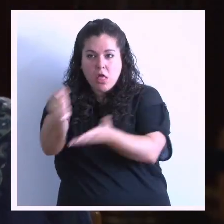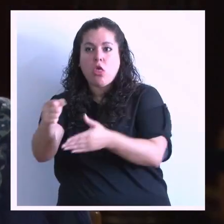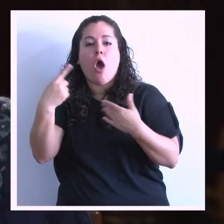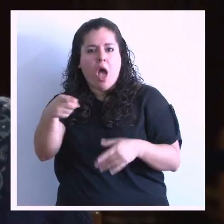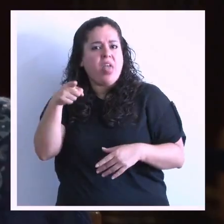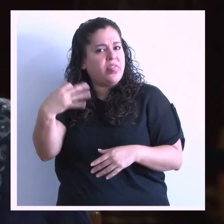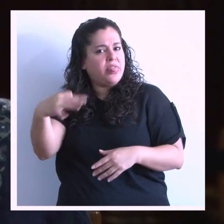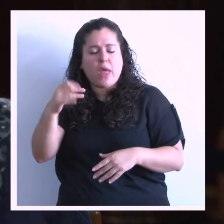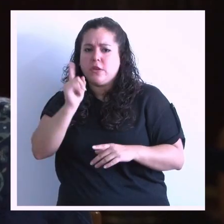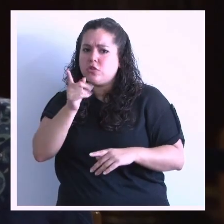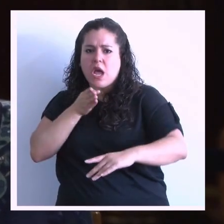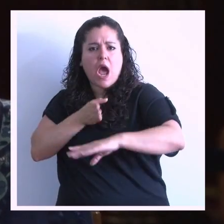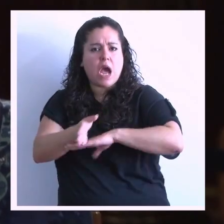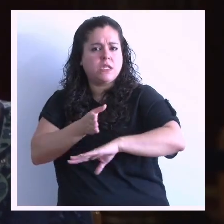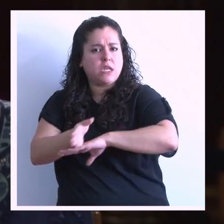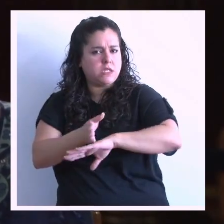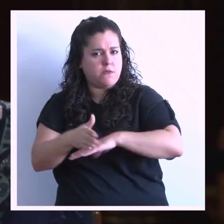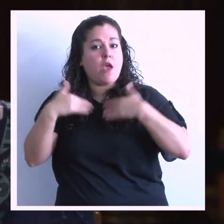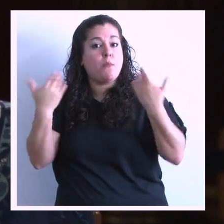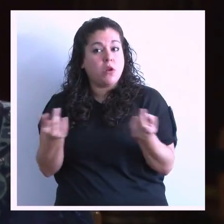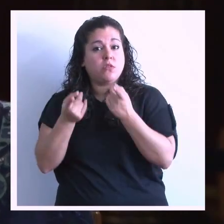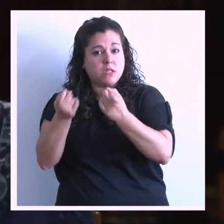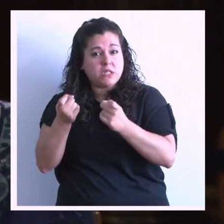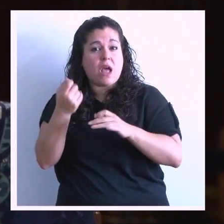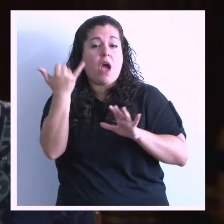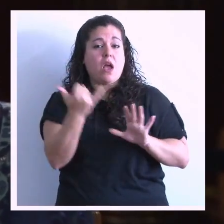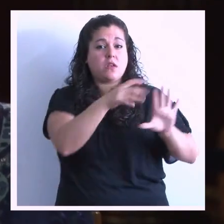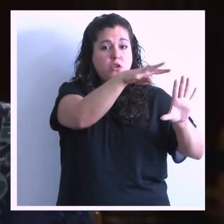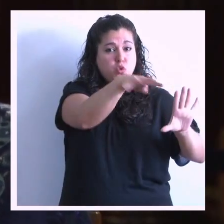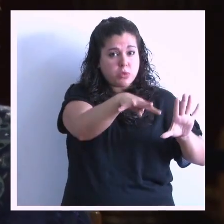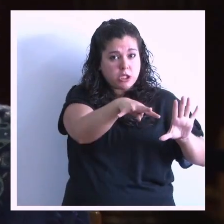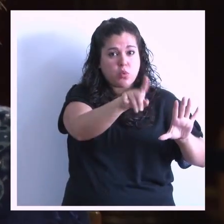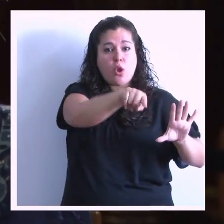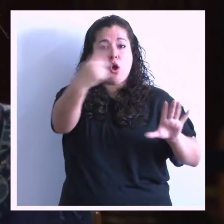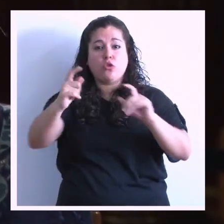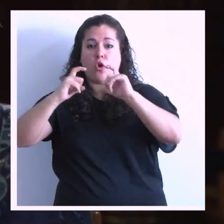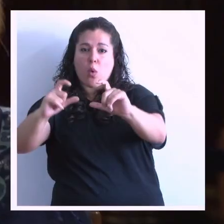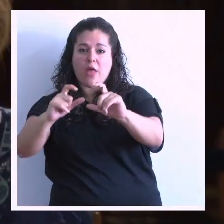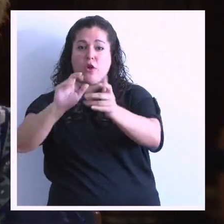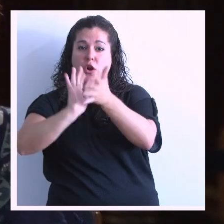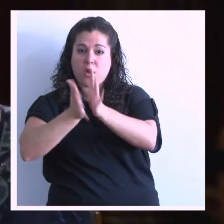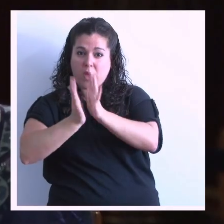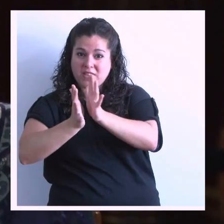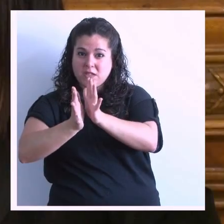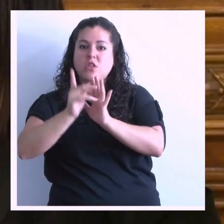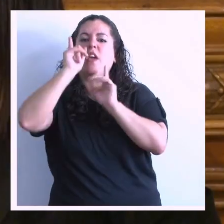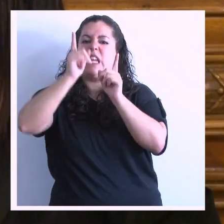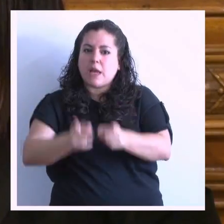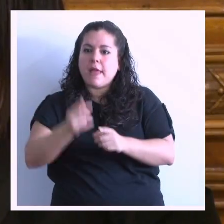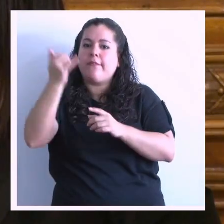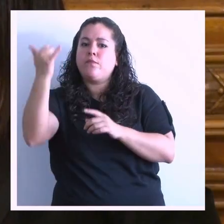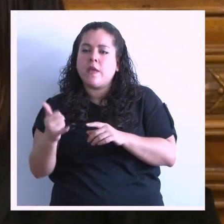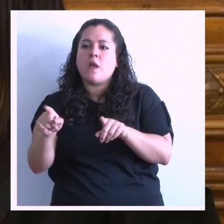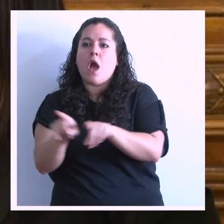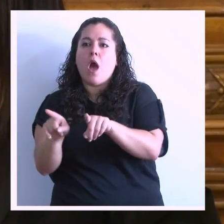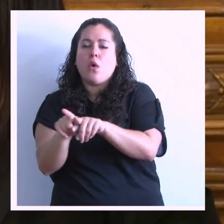ser accesibles, para lo cual necesitamos que estén subtituladas, que tenga un recuadro con lenguaje de señas y que